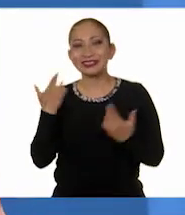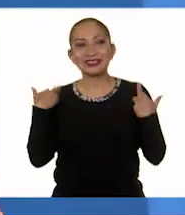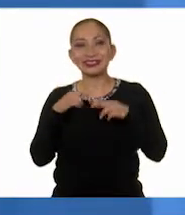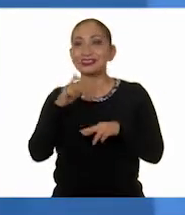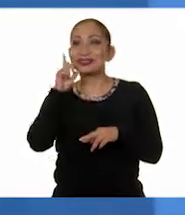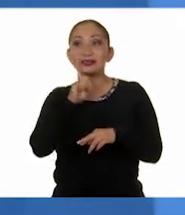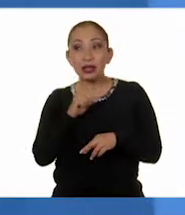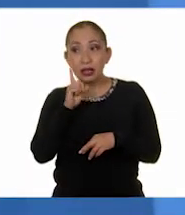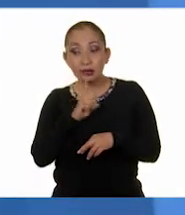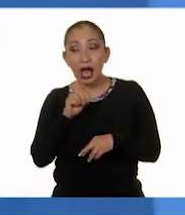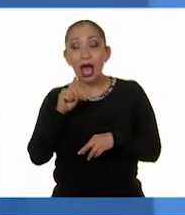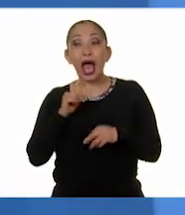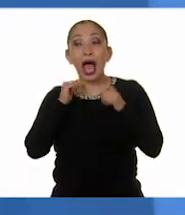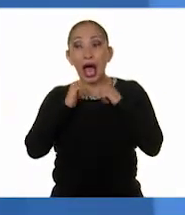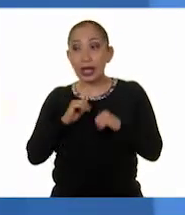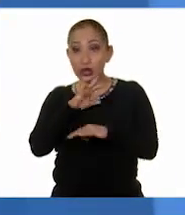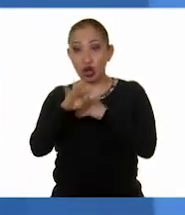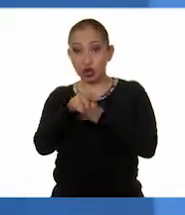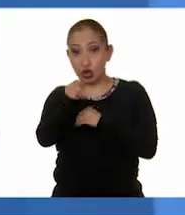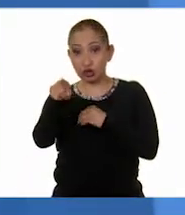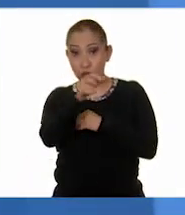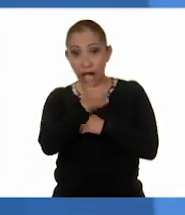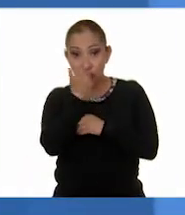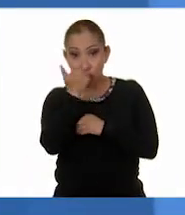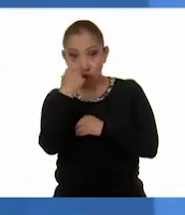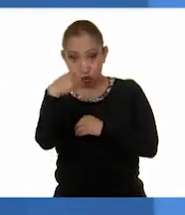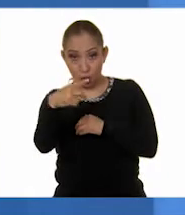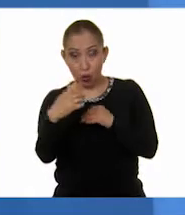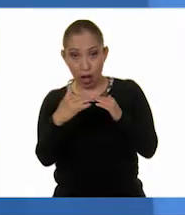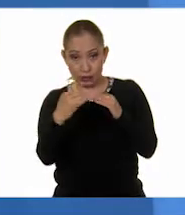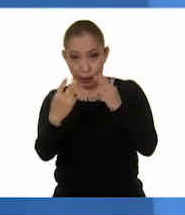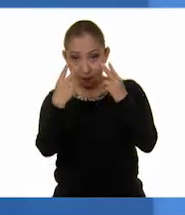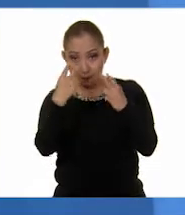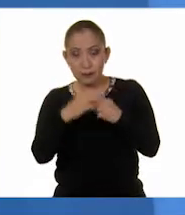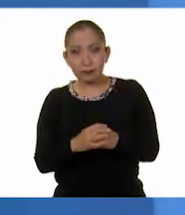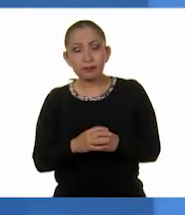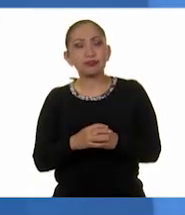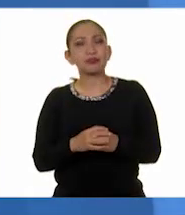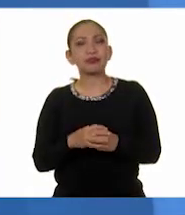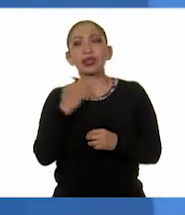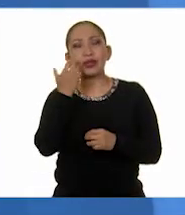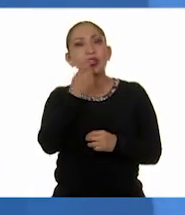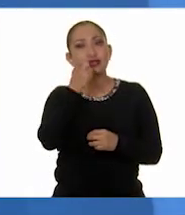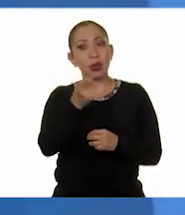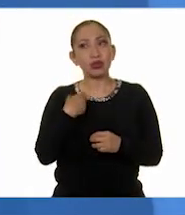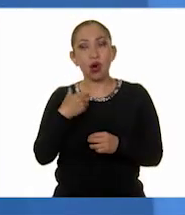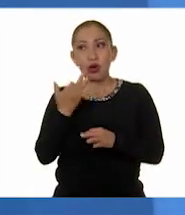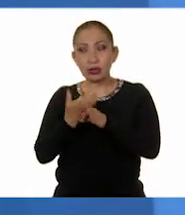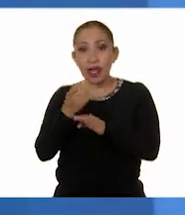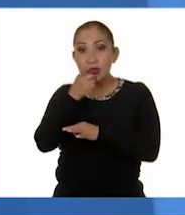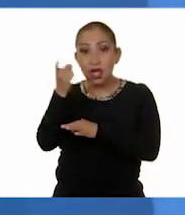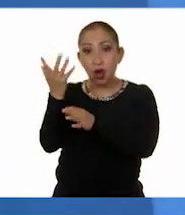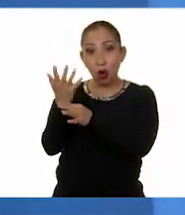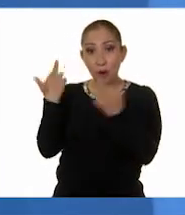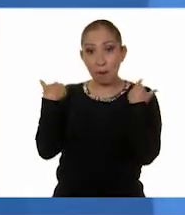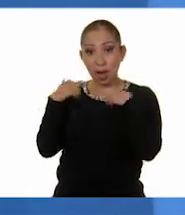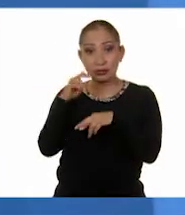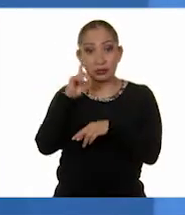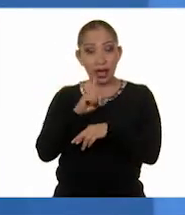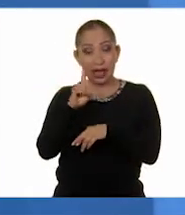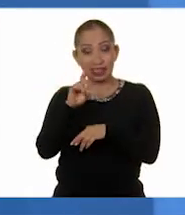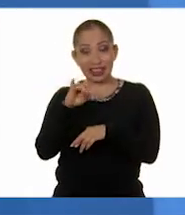Maestra Diana, Alejandra y todos los estudiantes que están en casa viendo esta sesión, quiero comentarles que al escuchar a la maestra Diana sobre lo que vamos